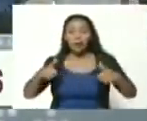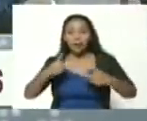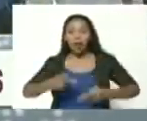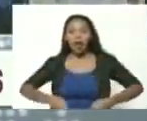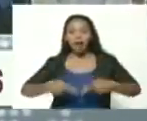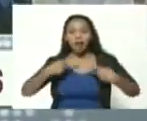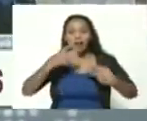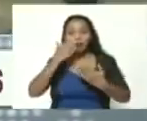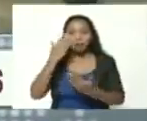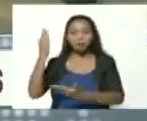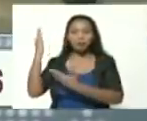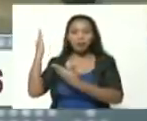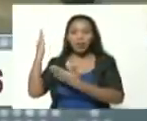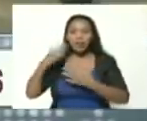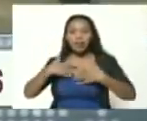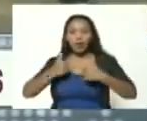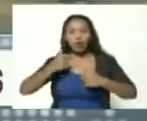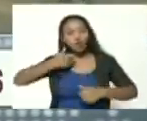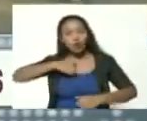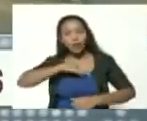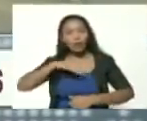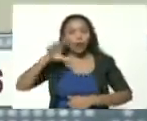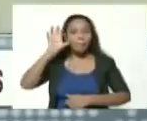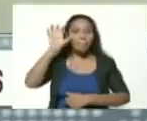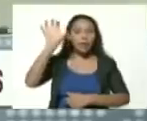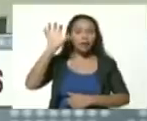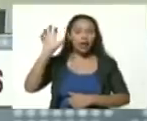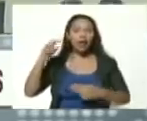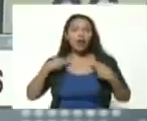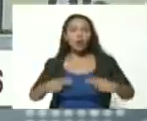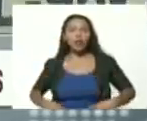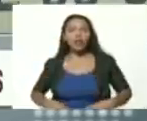y por la salud de nuestra patria y de la humanidad.